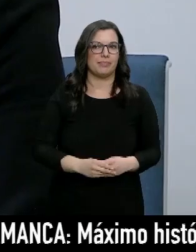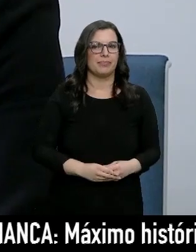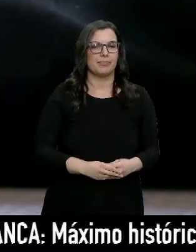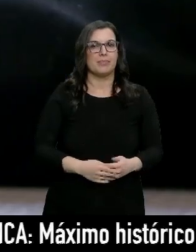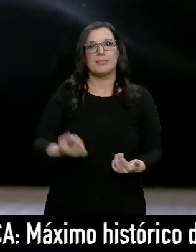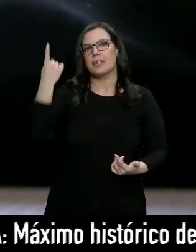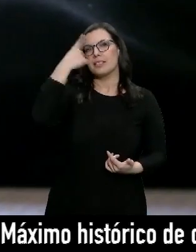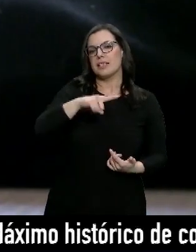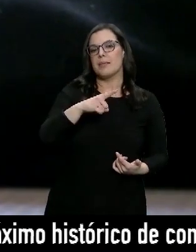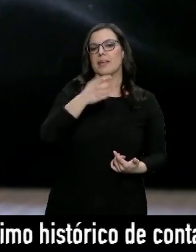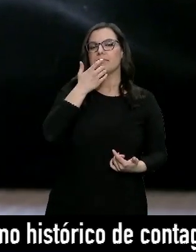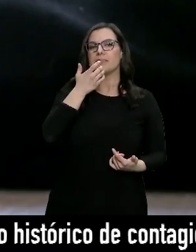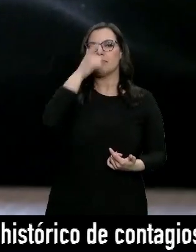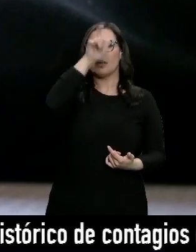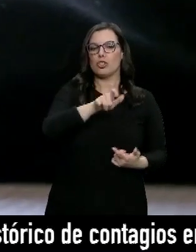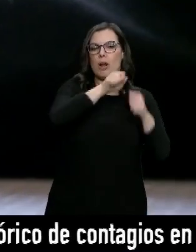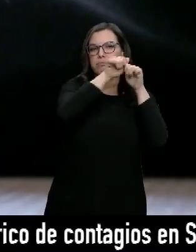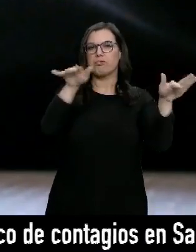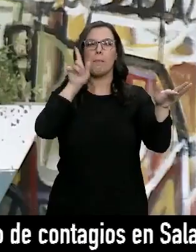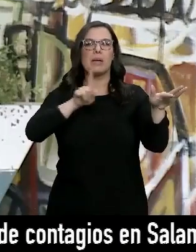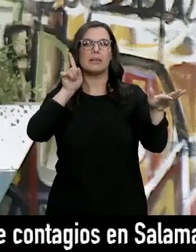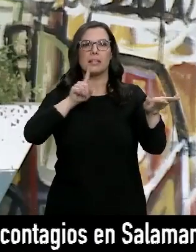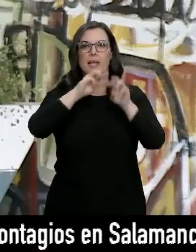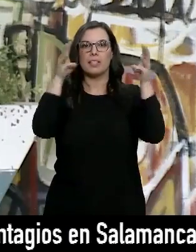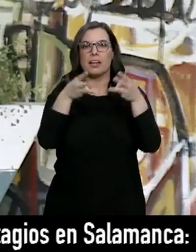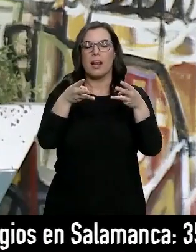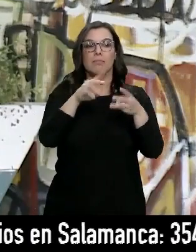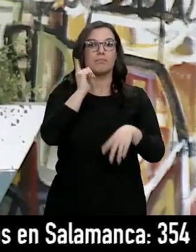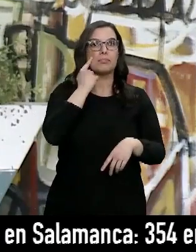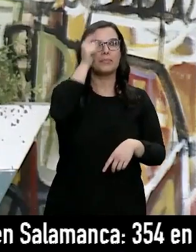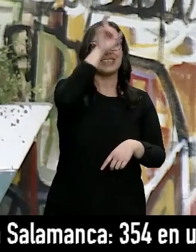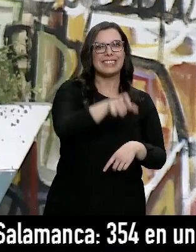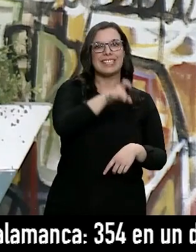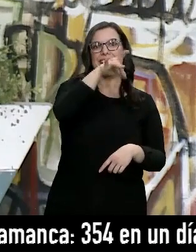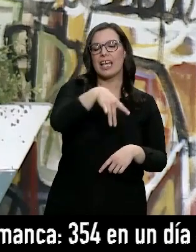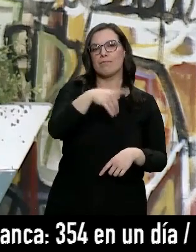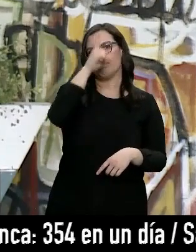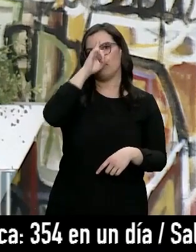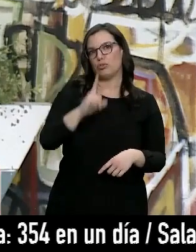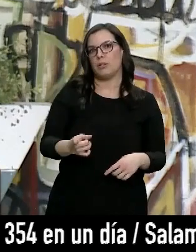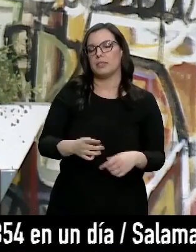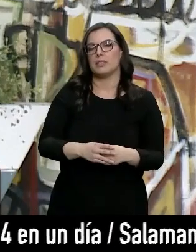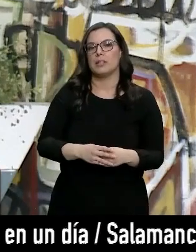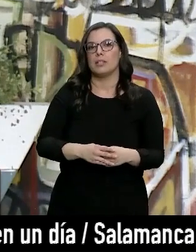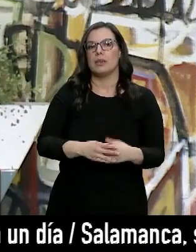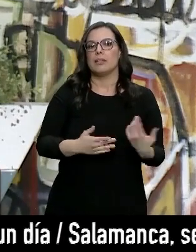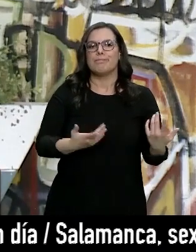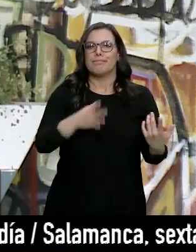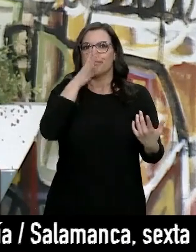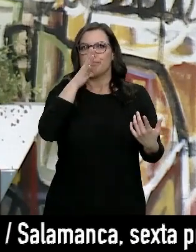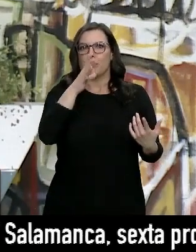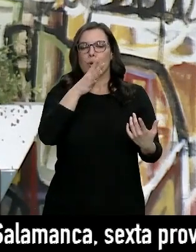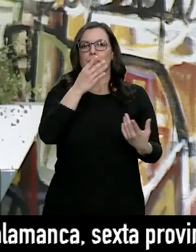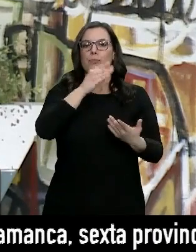Identificar a quien difunde un bulo en Internet no es fácil. Tanto por la opacidad que existe detrás de quien difunde el bulo en muchos casos, como